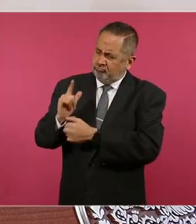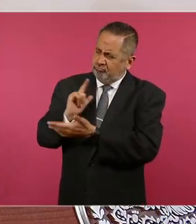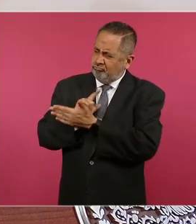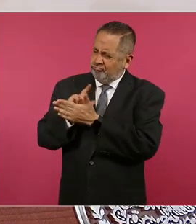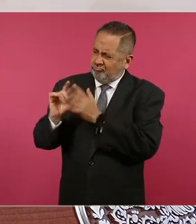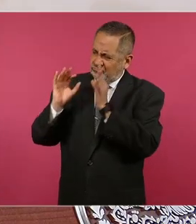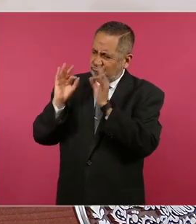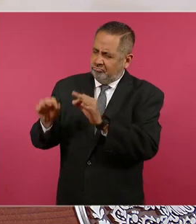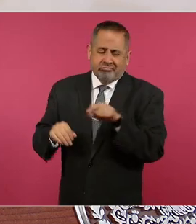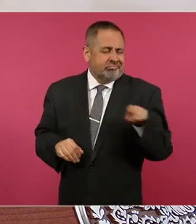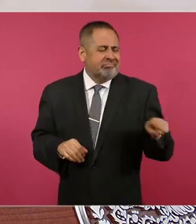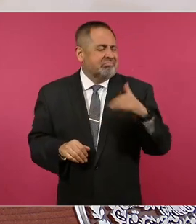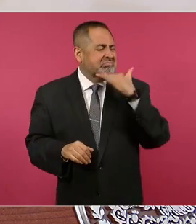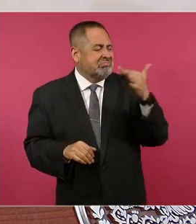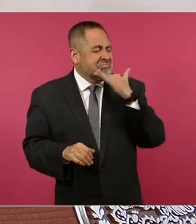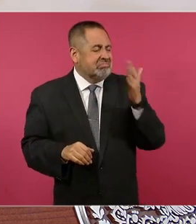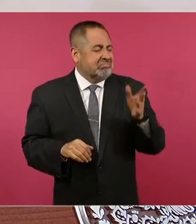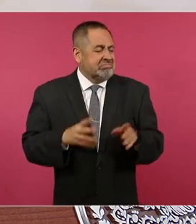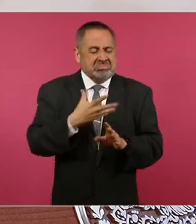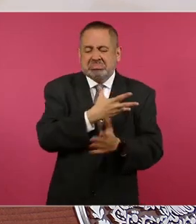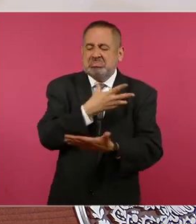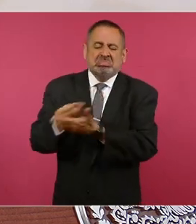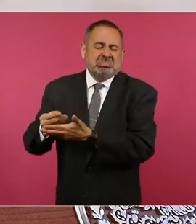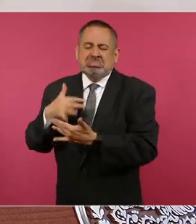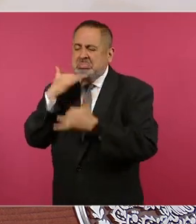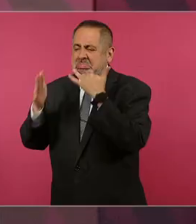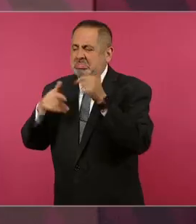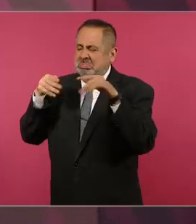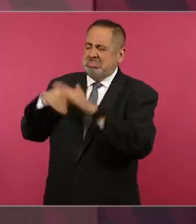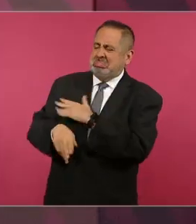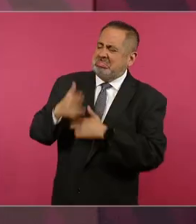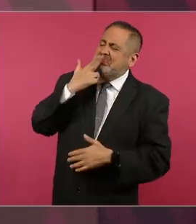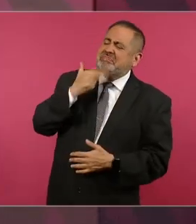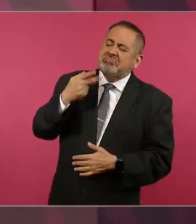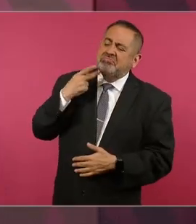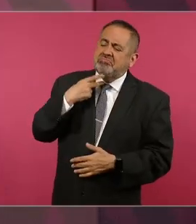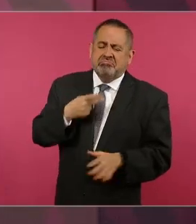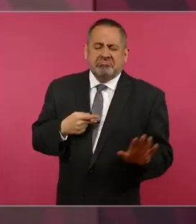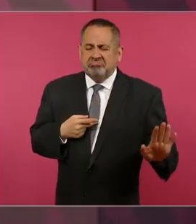más sucios políticos han podido mancharla